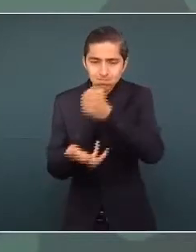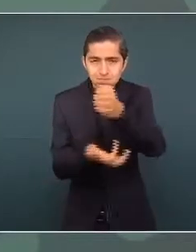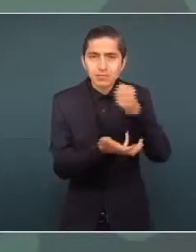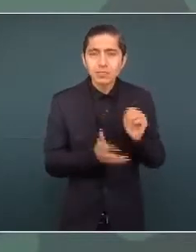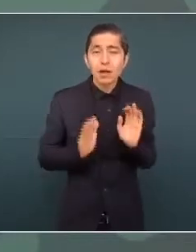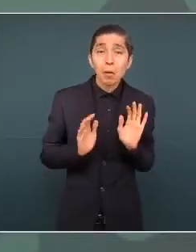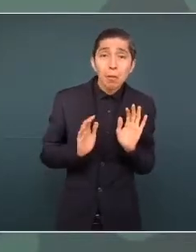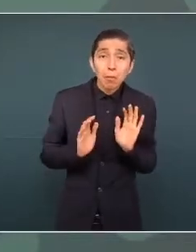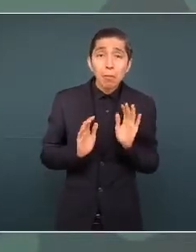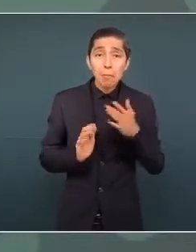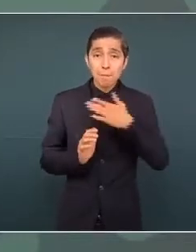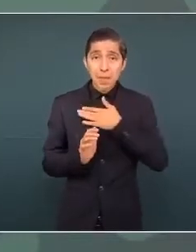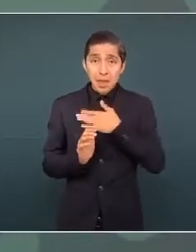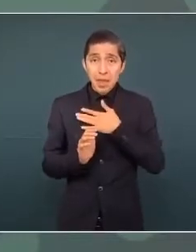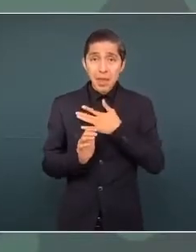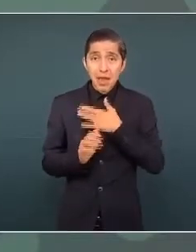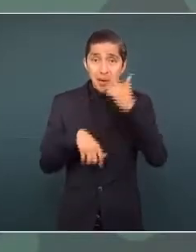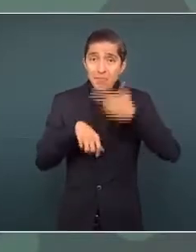un asunto.